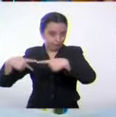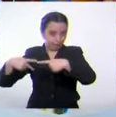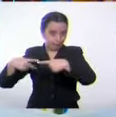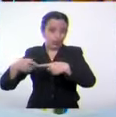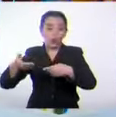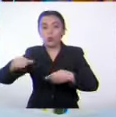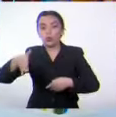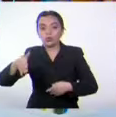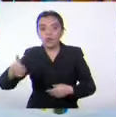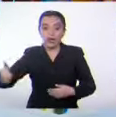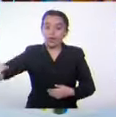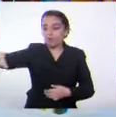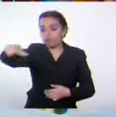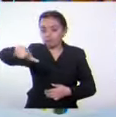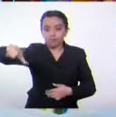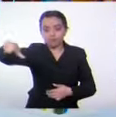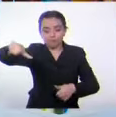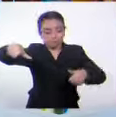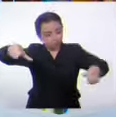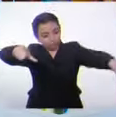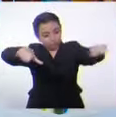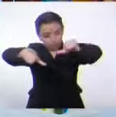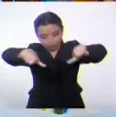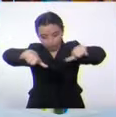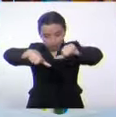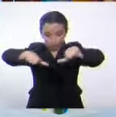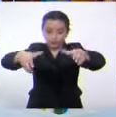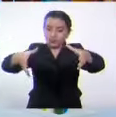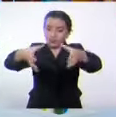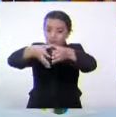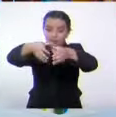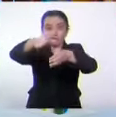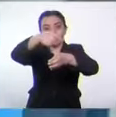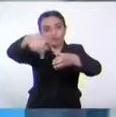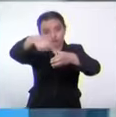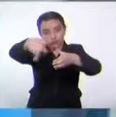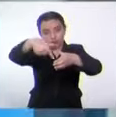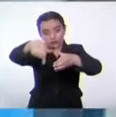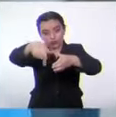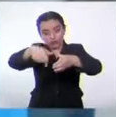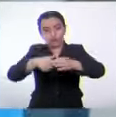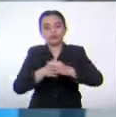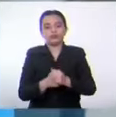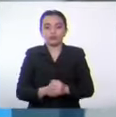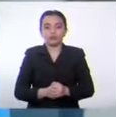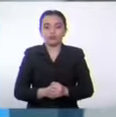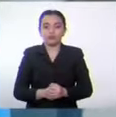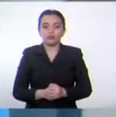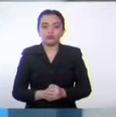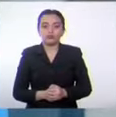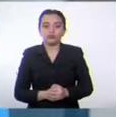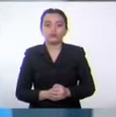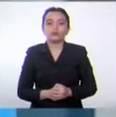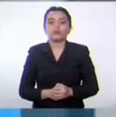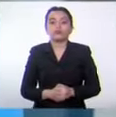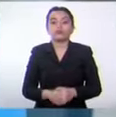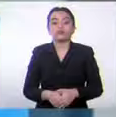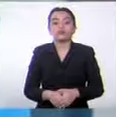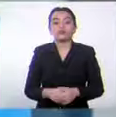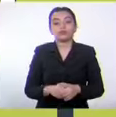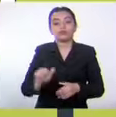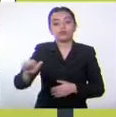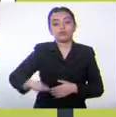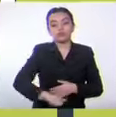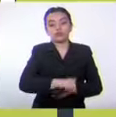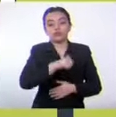empleamos cuando tenemos disoluciones líquido-líquido. A continuación, estudiamos el